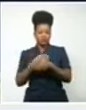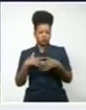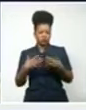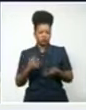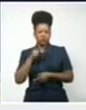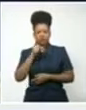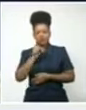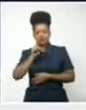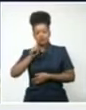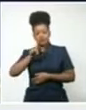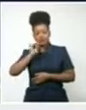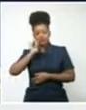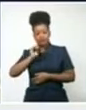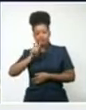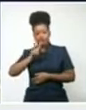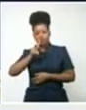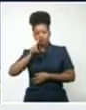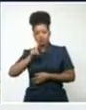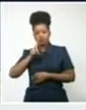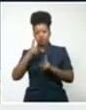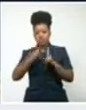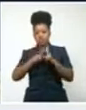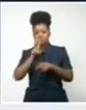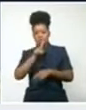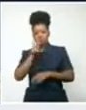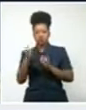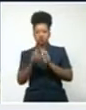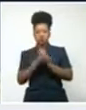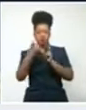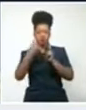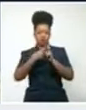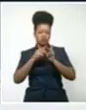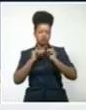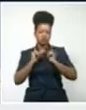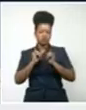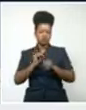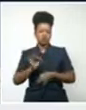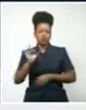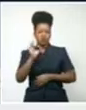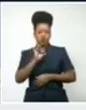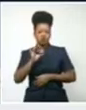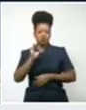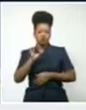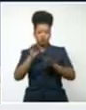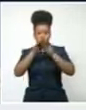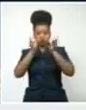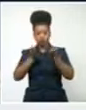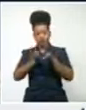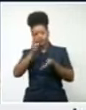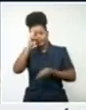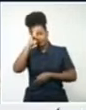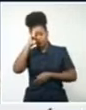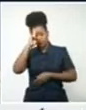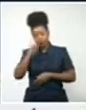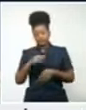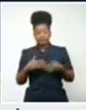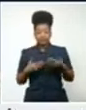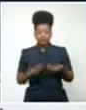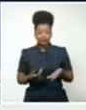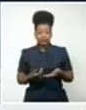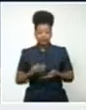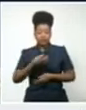de mayo, según los datos de la Organización Mundial de la Salud. Y lo que se